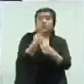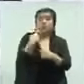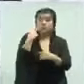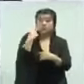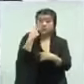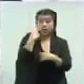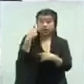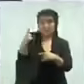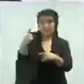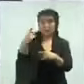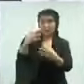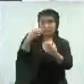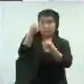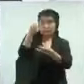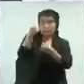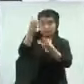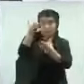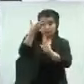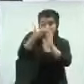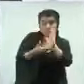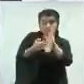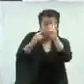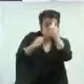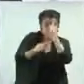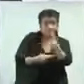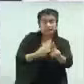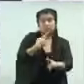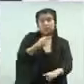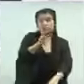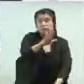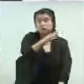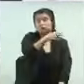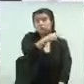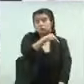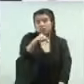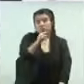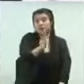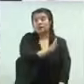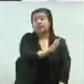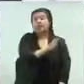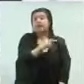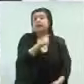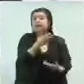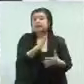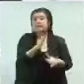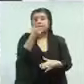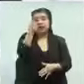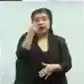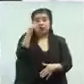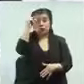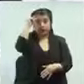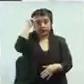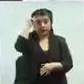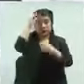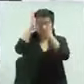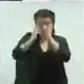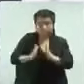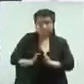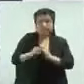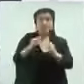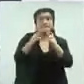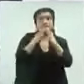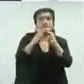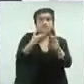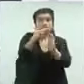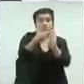como decía el diputado Madrazo, que con mucho respeto mencionó su nombre, de que ya la gobernadora sacó una publicación, pero